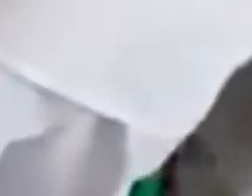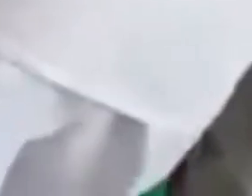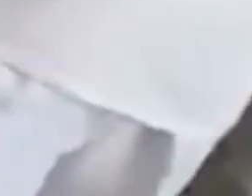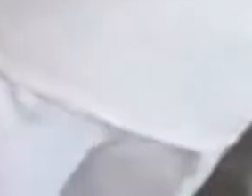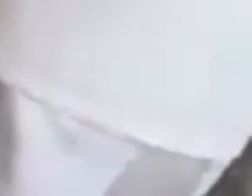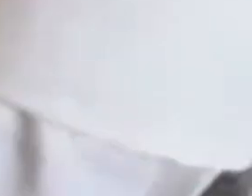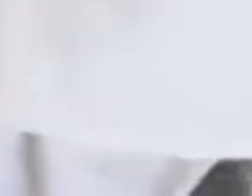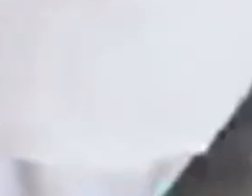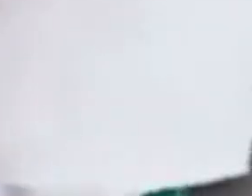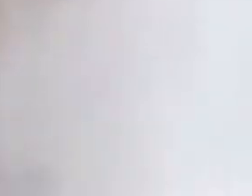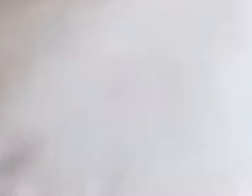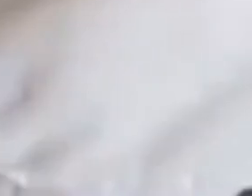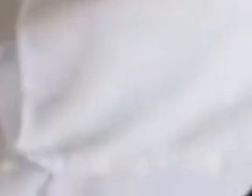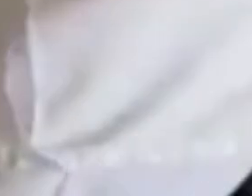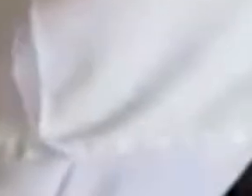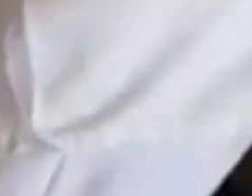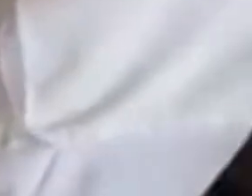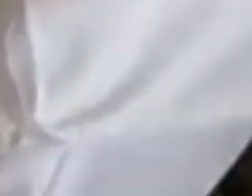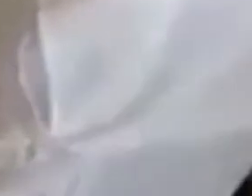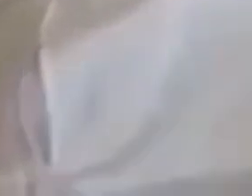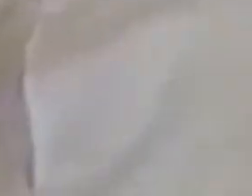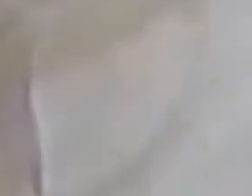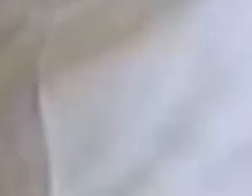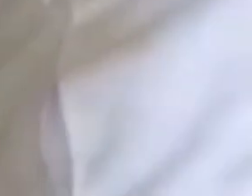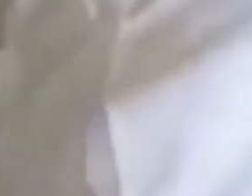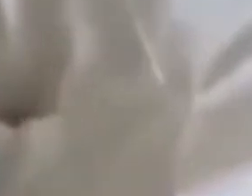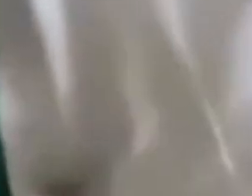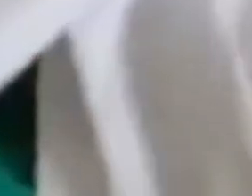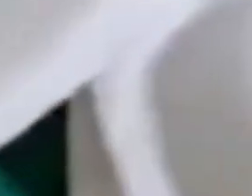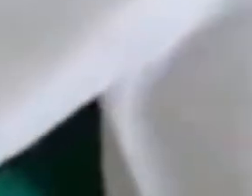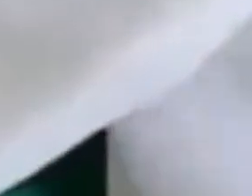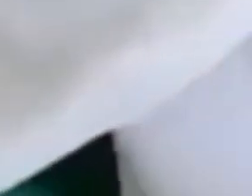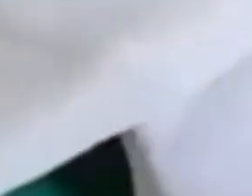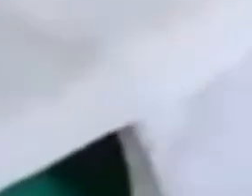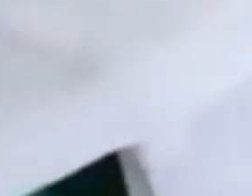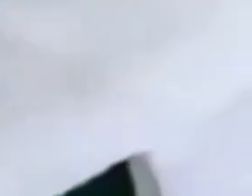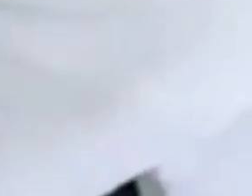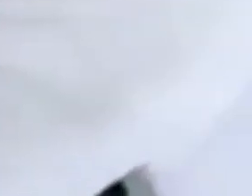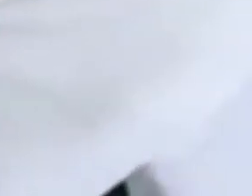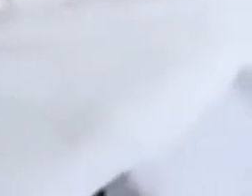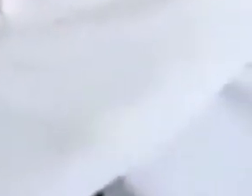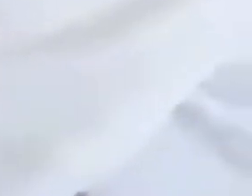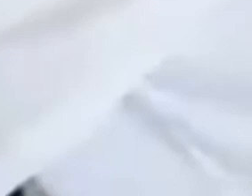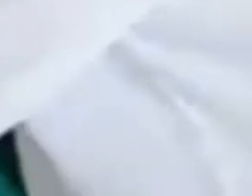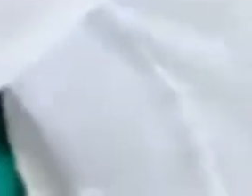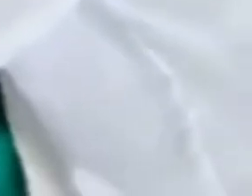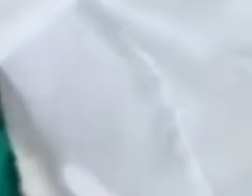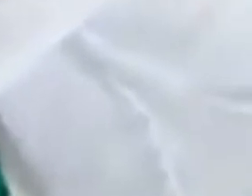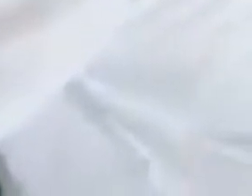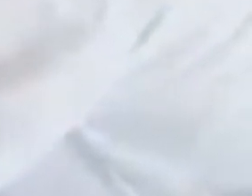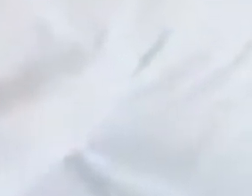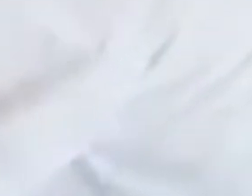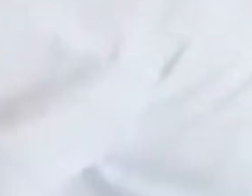Rocha, Centro de Salud en el Tortuguero, Miguel Ángel Plaza Ola, y desembocadura de